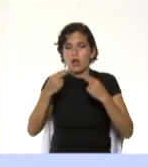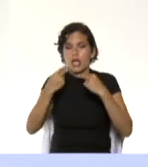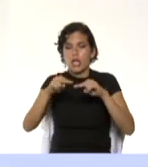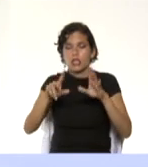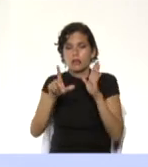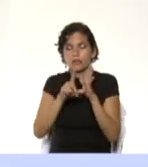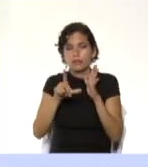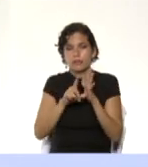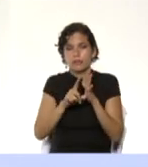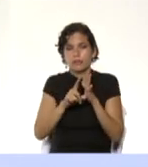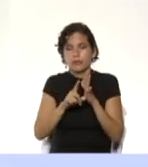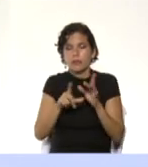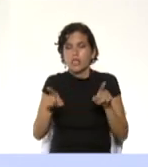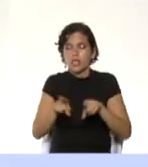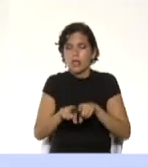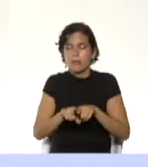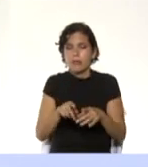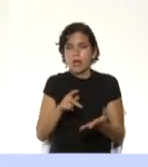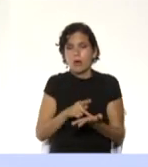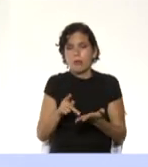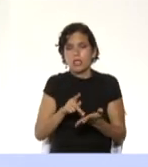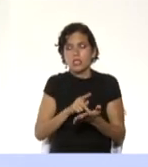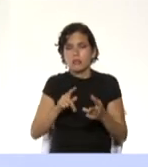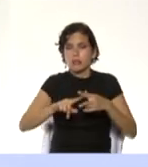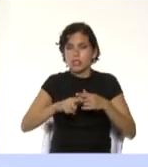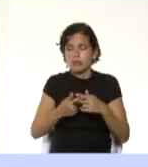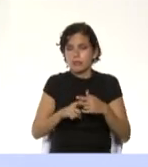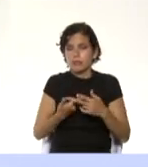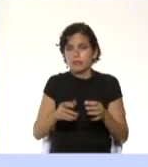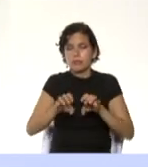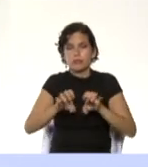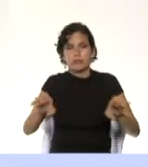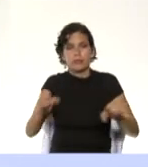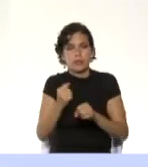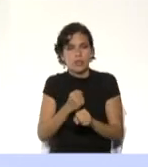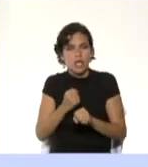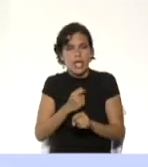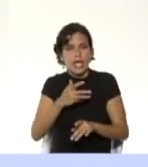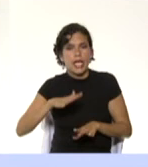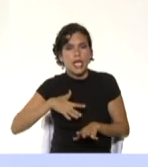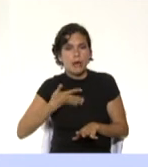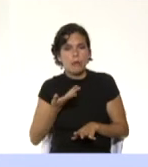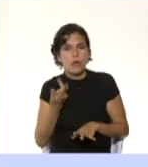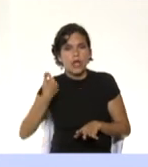media y también para los participantes de los talleres de educación laboral, que